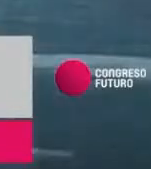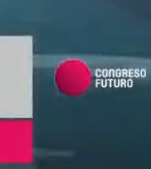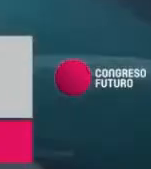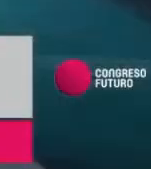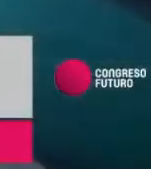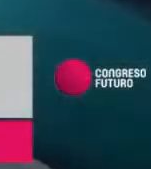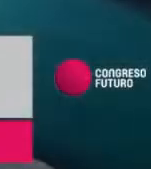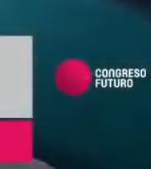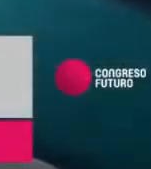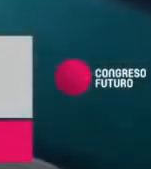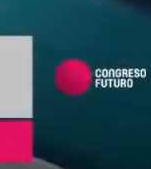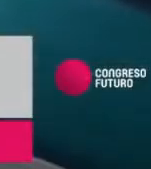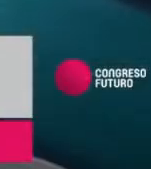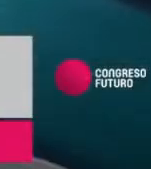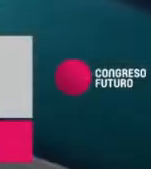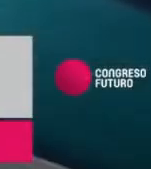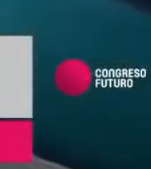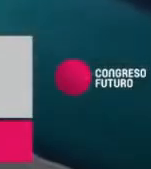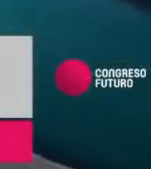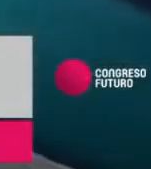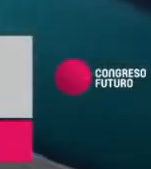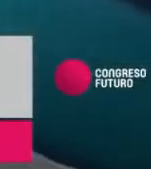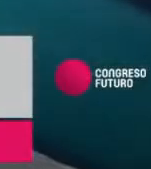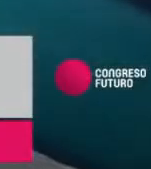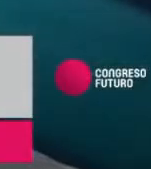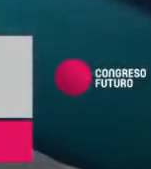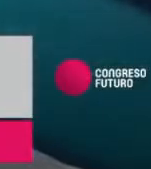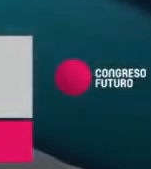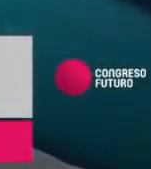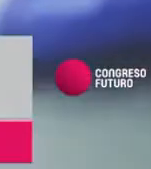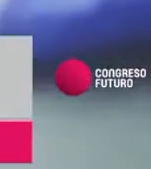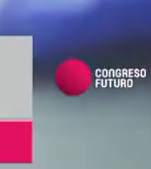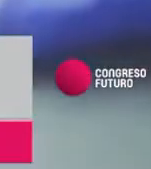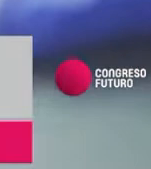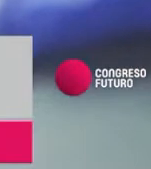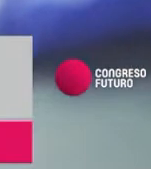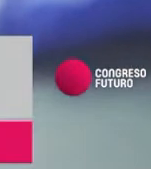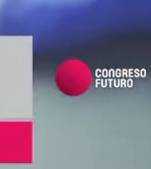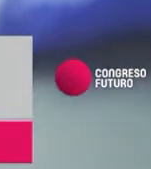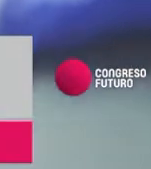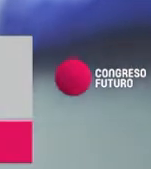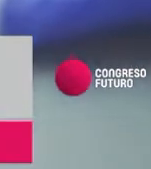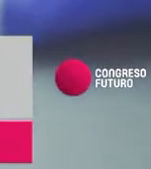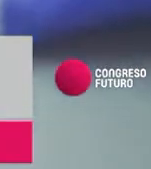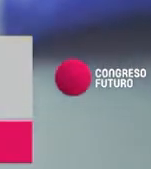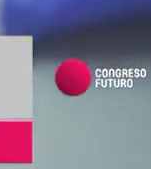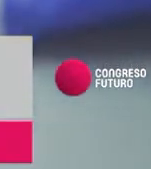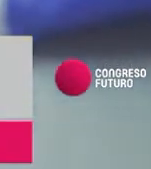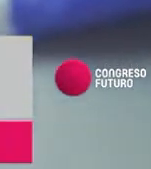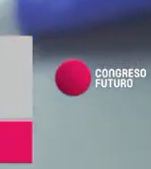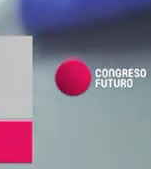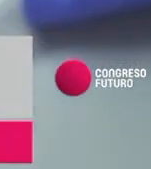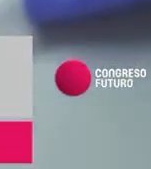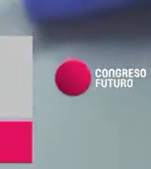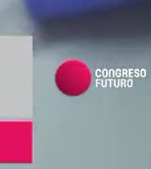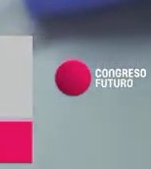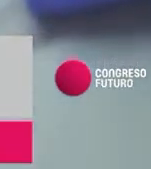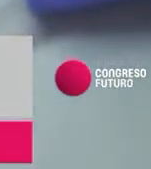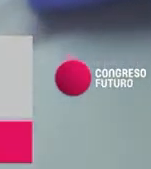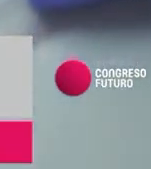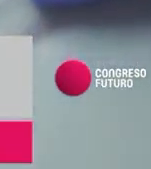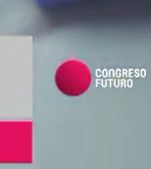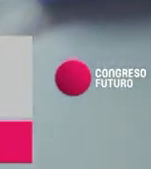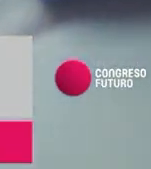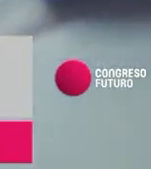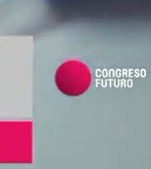de la Universidad de Chile. En tanto, la Universidad Católica lo hizo con el Instituto Milenio en Ingeniería e Inteligencia Artificial para la Salud